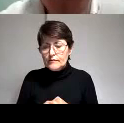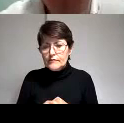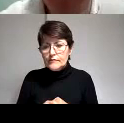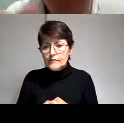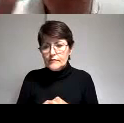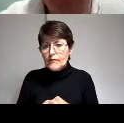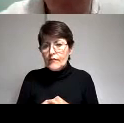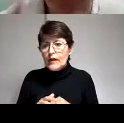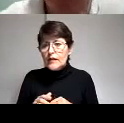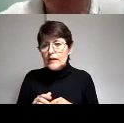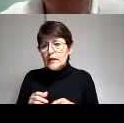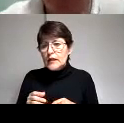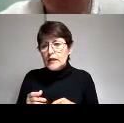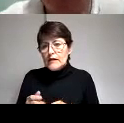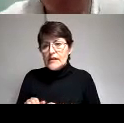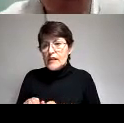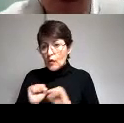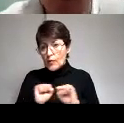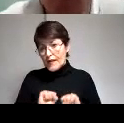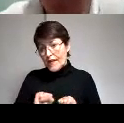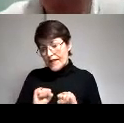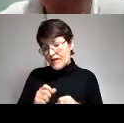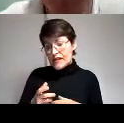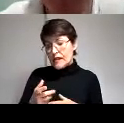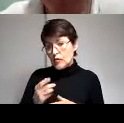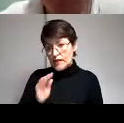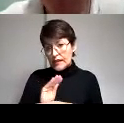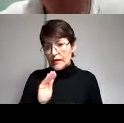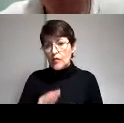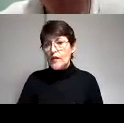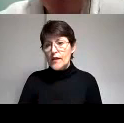mucosa intestinal que pueda hacer frente a una posible invasión de esa bacteria.